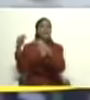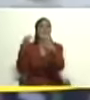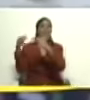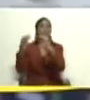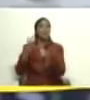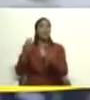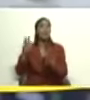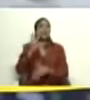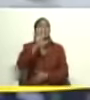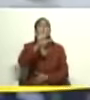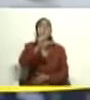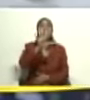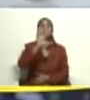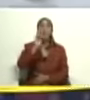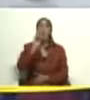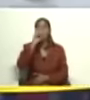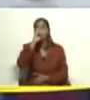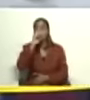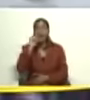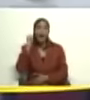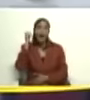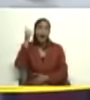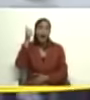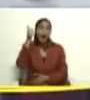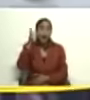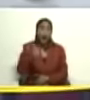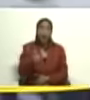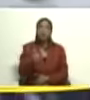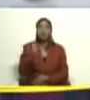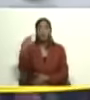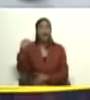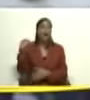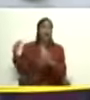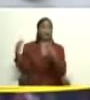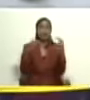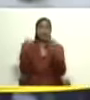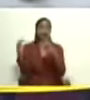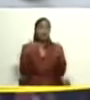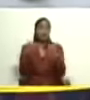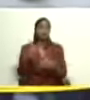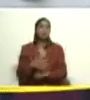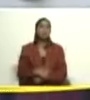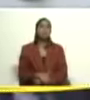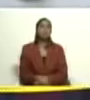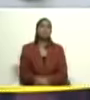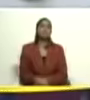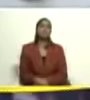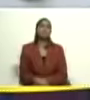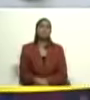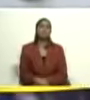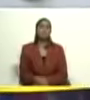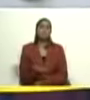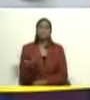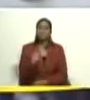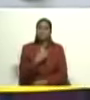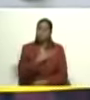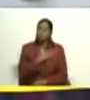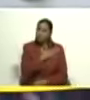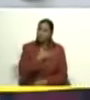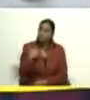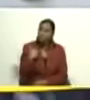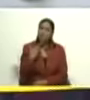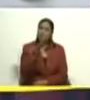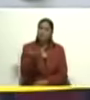otra vez en suelo europeo, tenemos una guerra. Y me gustaría pedirle